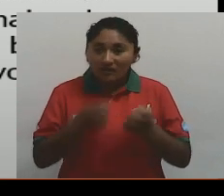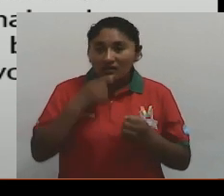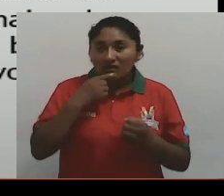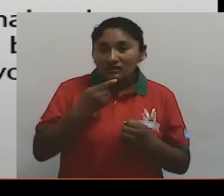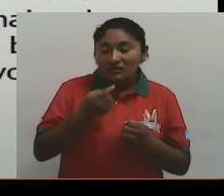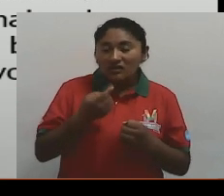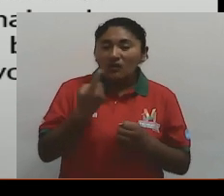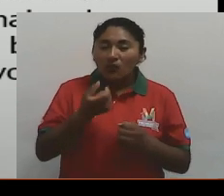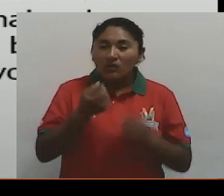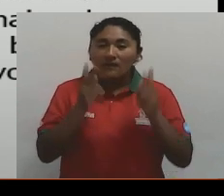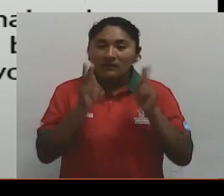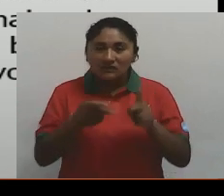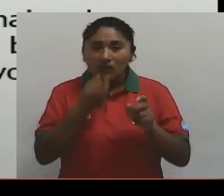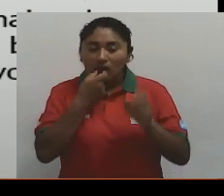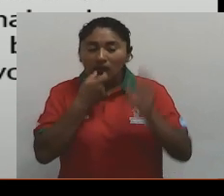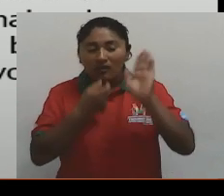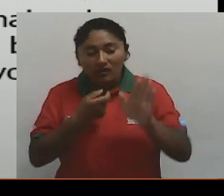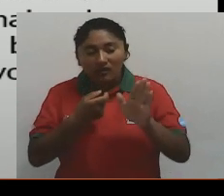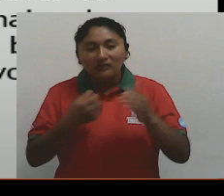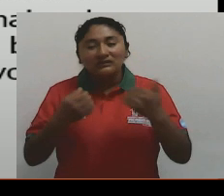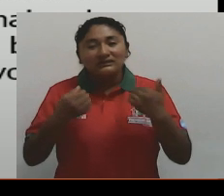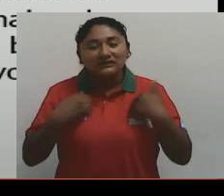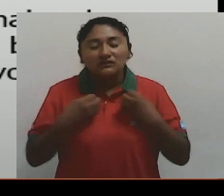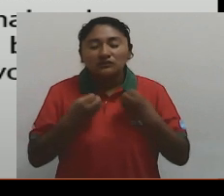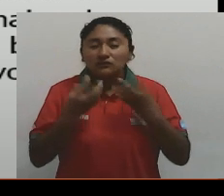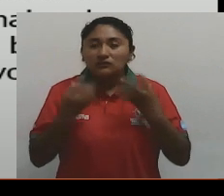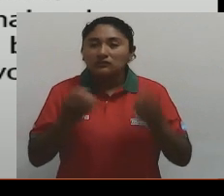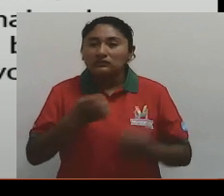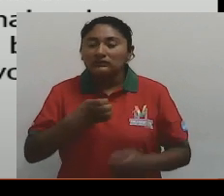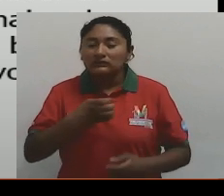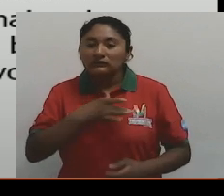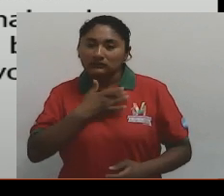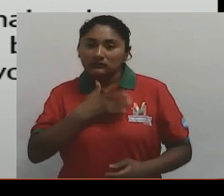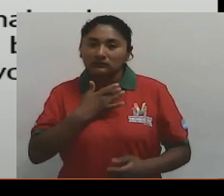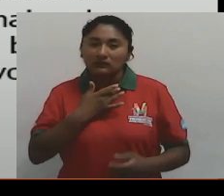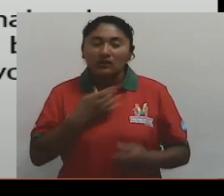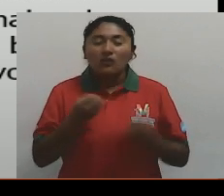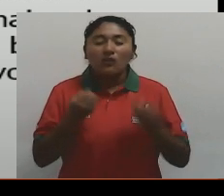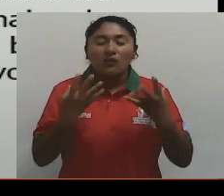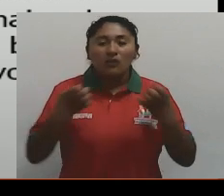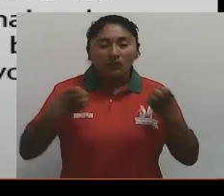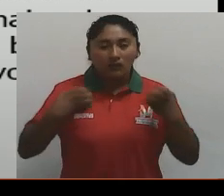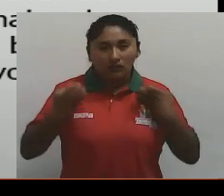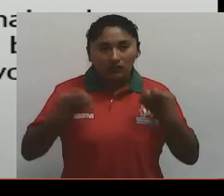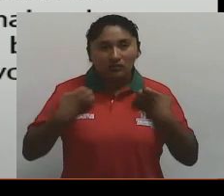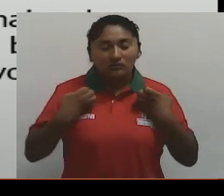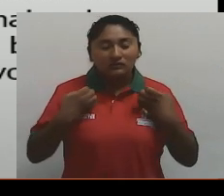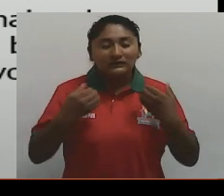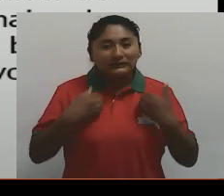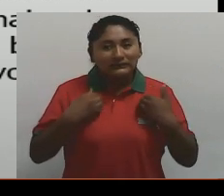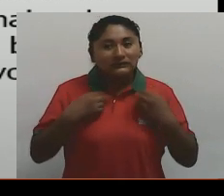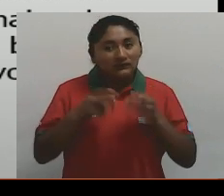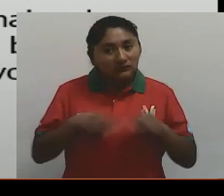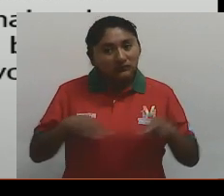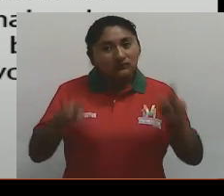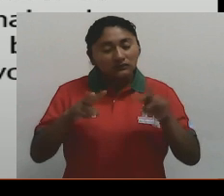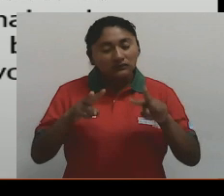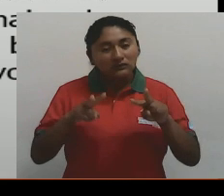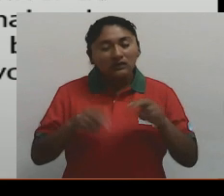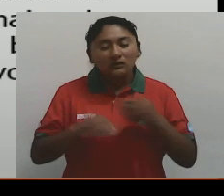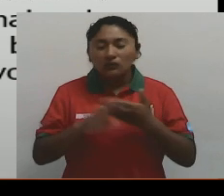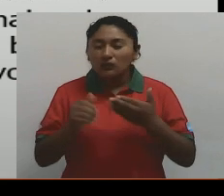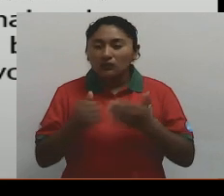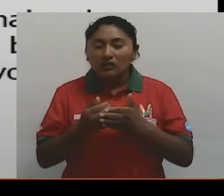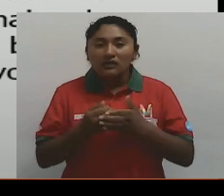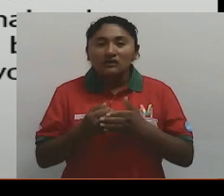sensibilidad ante las lesiones, ante los actos, ante las emociones que pueda presentar un deportista dentro del campo de juego.